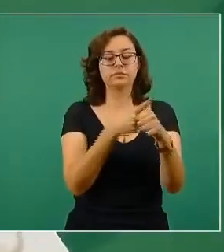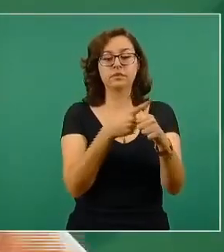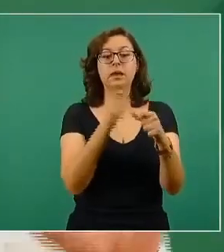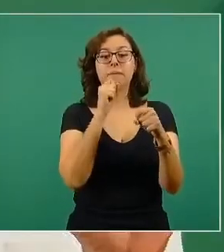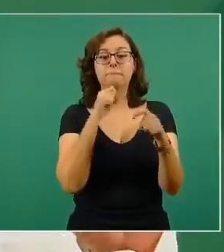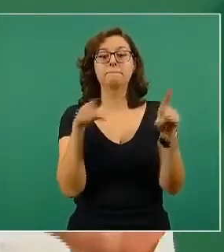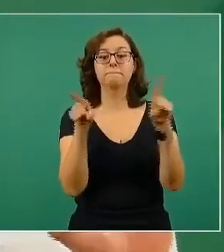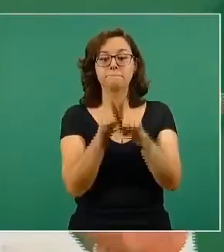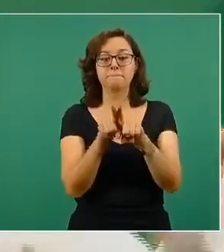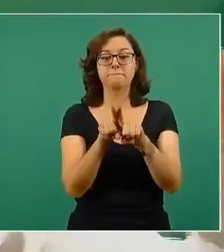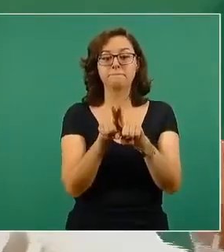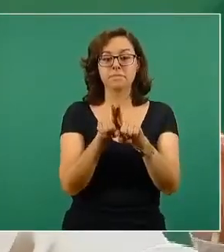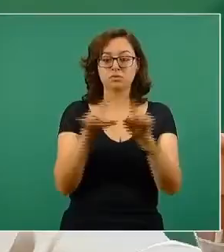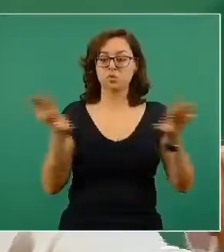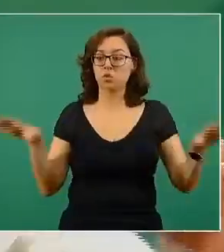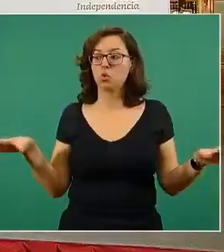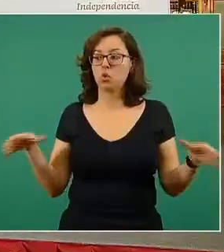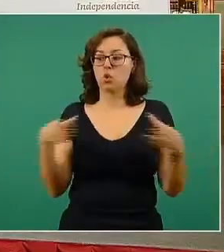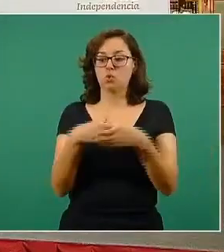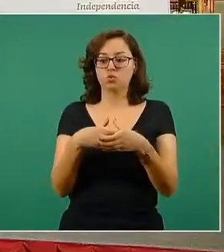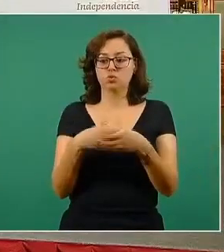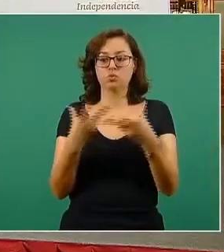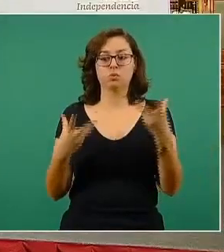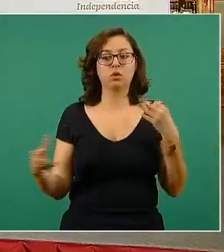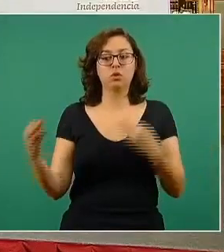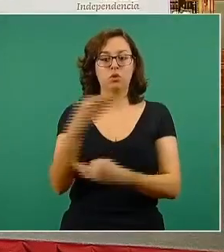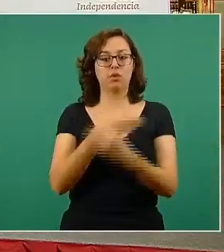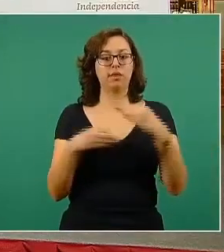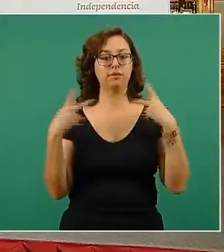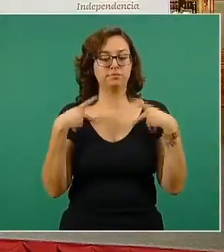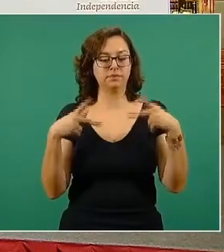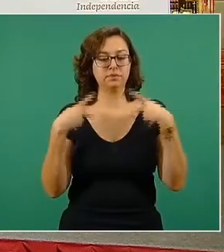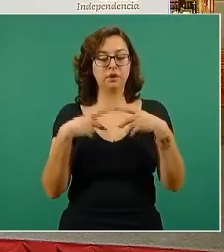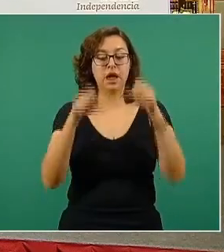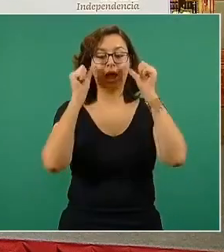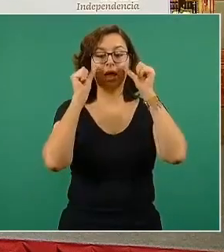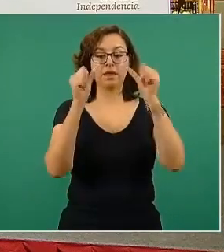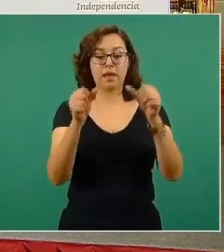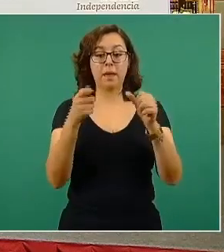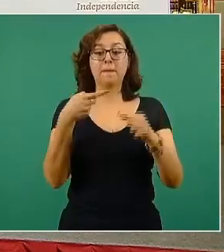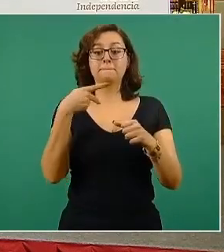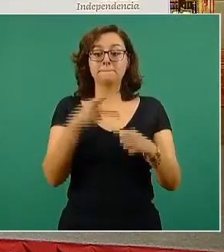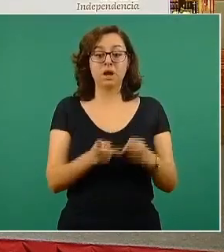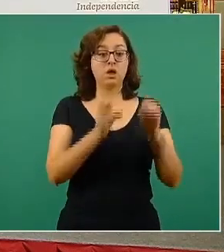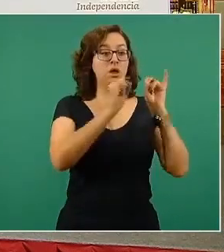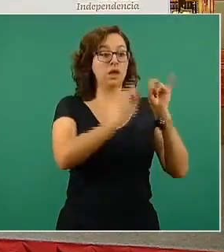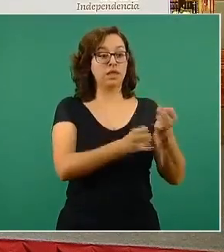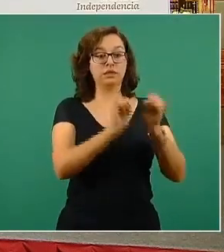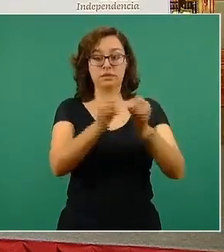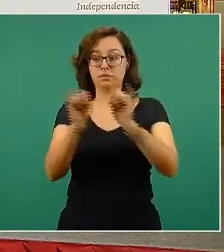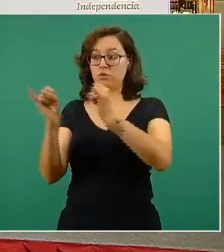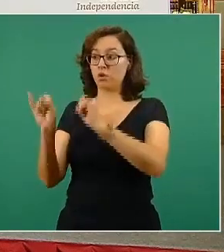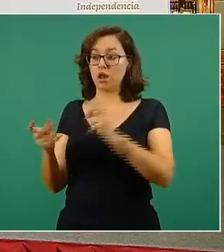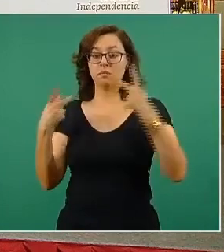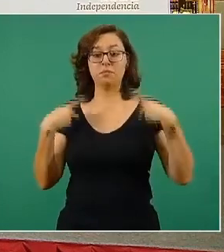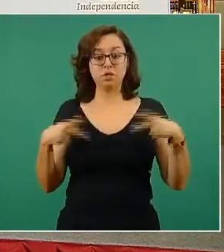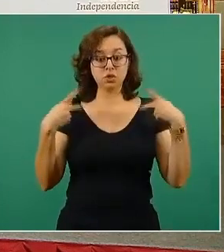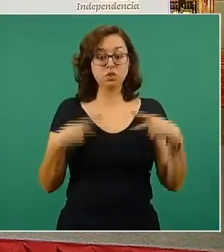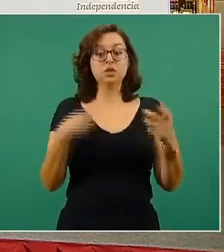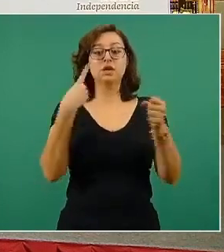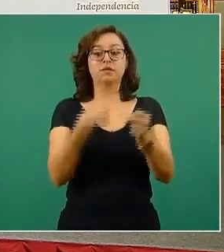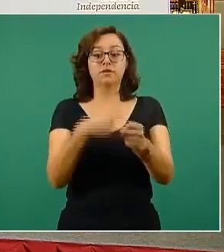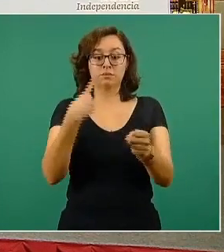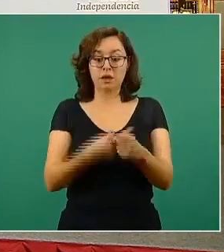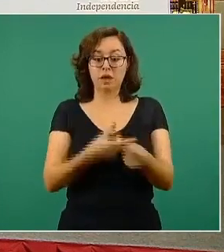todas las noches es el abordaje colectivo, la salud pública. Pero eso no quita que a nivel individual, cada persona enferma